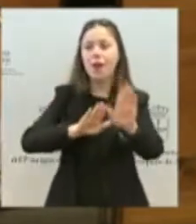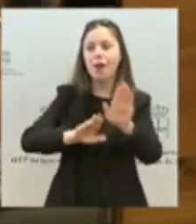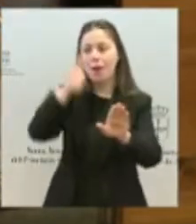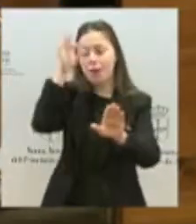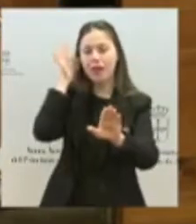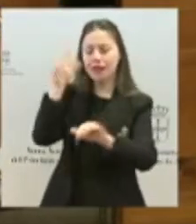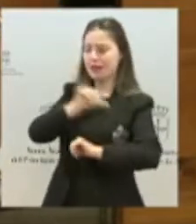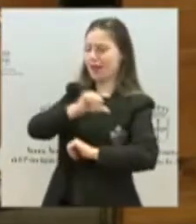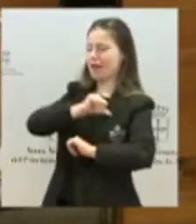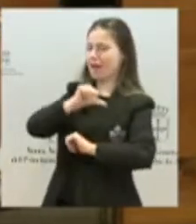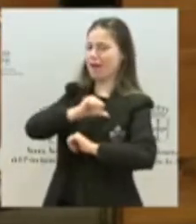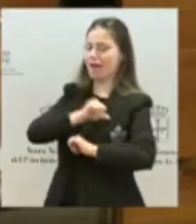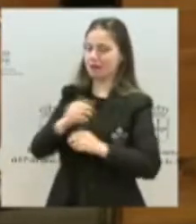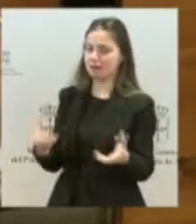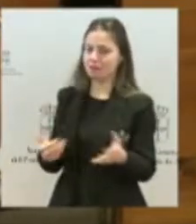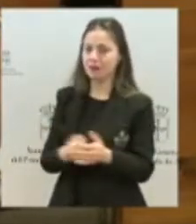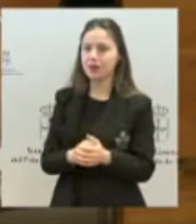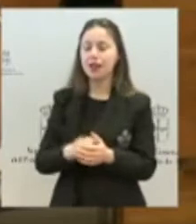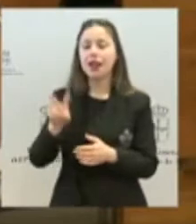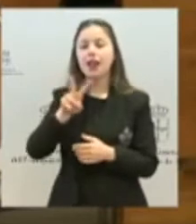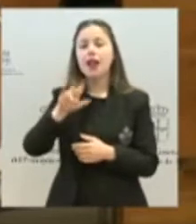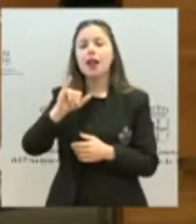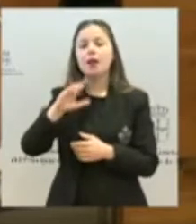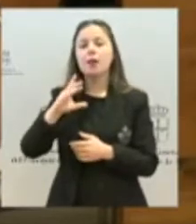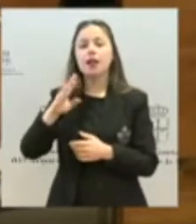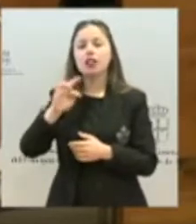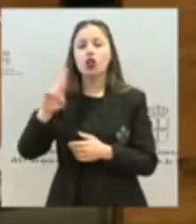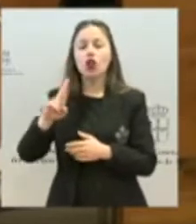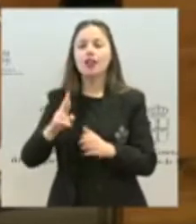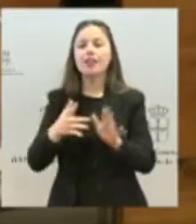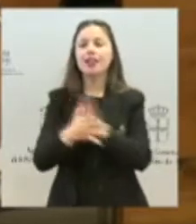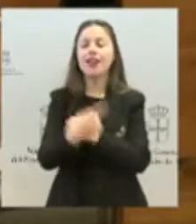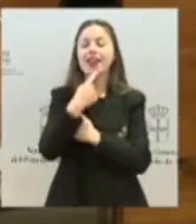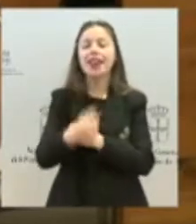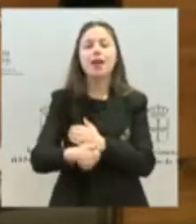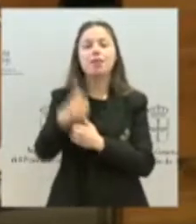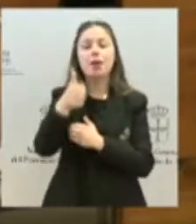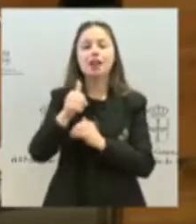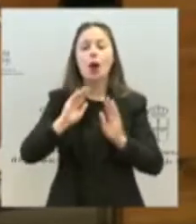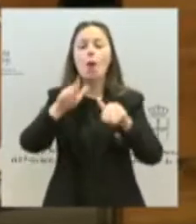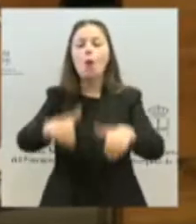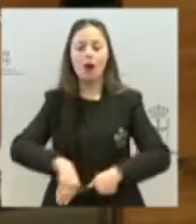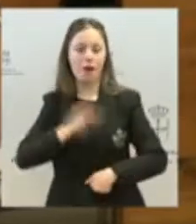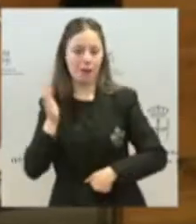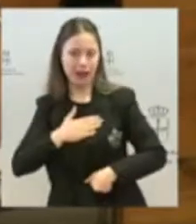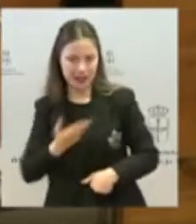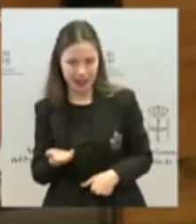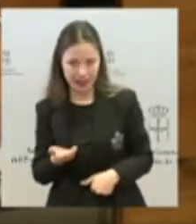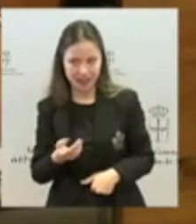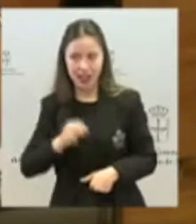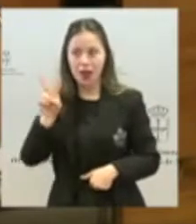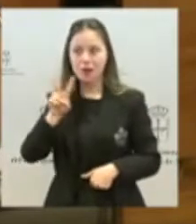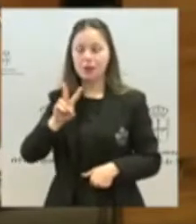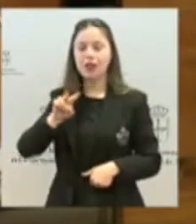Manuel Fernández García ya no le van a tener que decir más, vuelva usted mañana. Víctor de la Malpica, como se le conoce en Carballín,